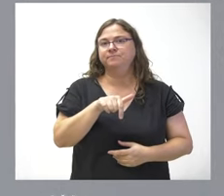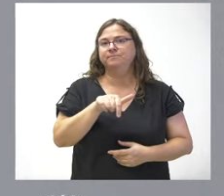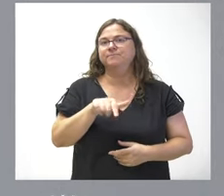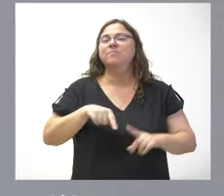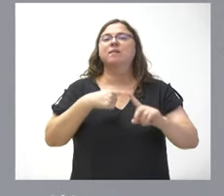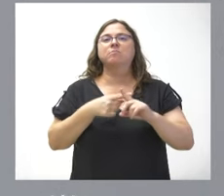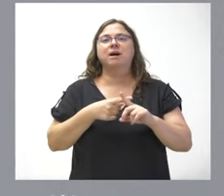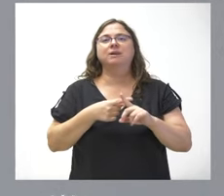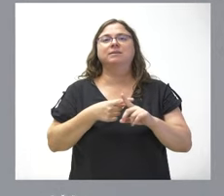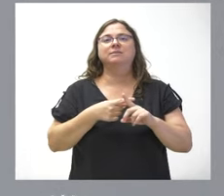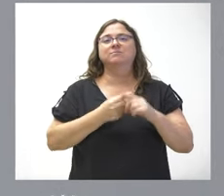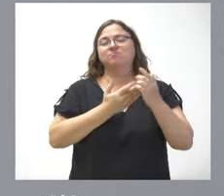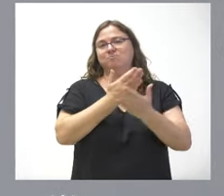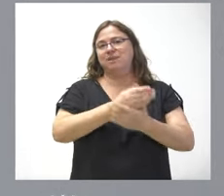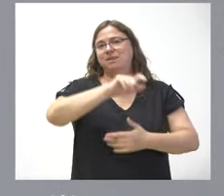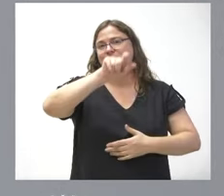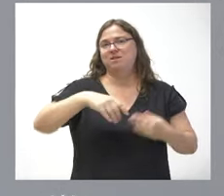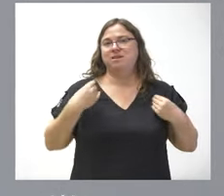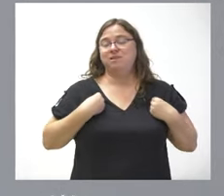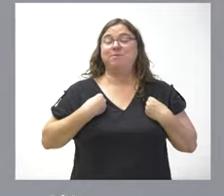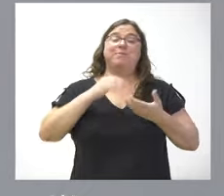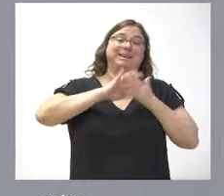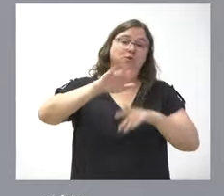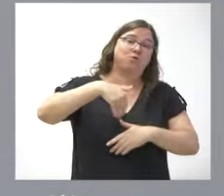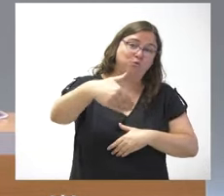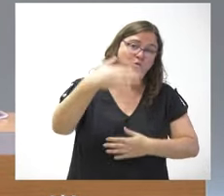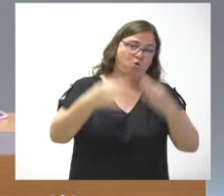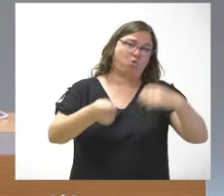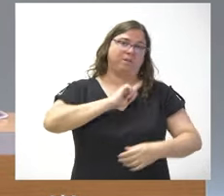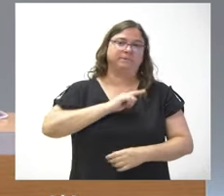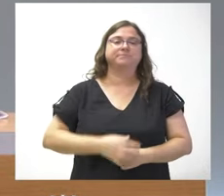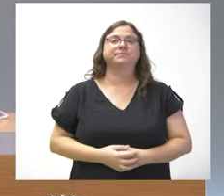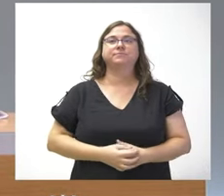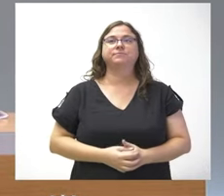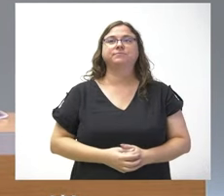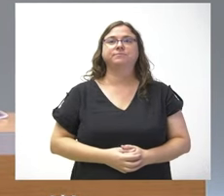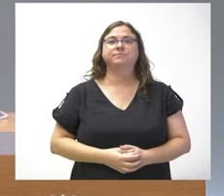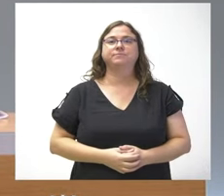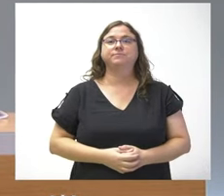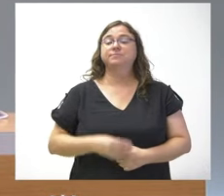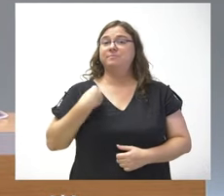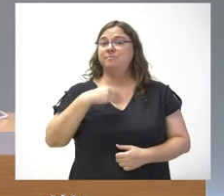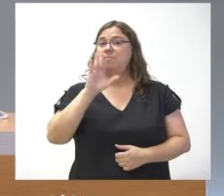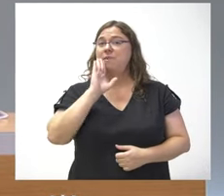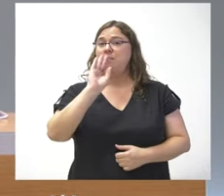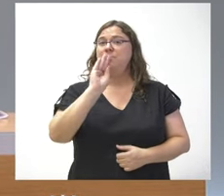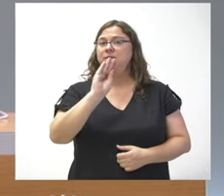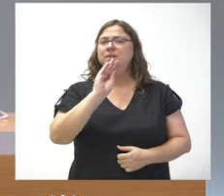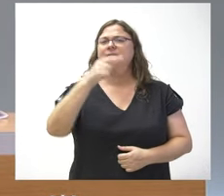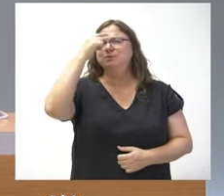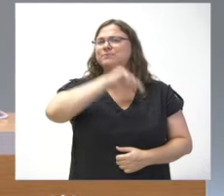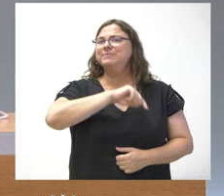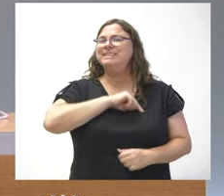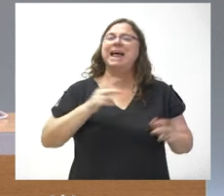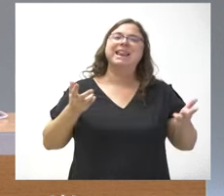que pedimos a la gente de castill aunque nos juzg en el futuro Sí en la línea de lo que le han preguntado antes se sienten ustedes Más